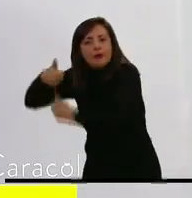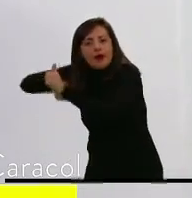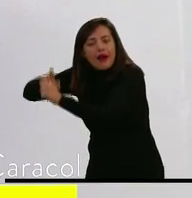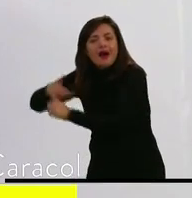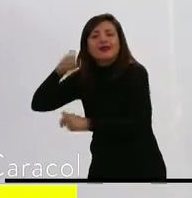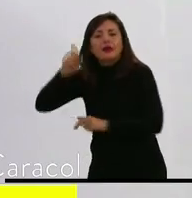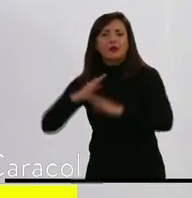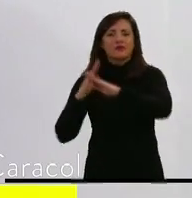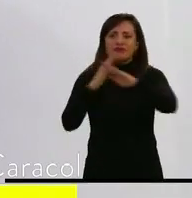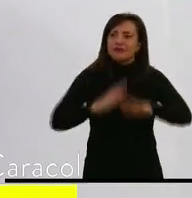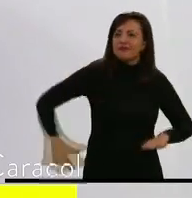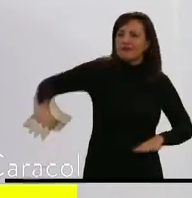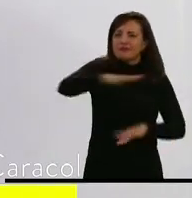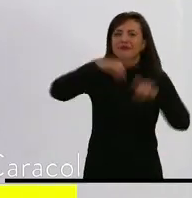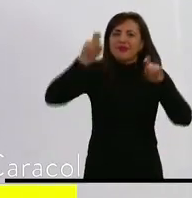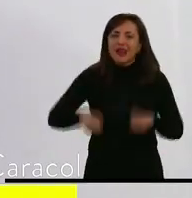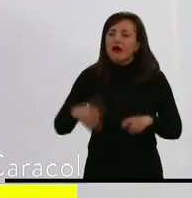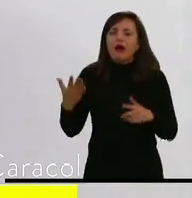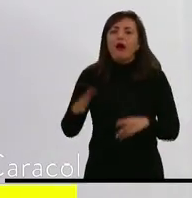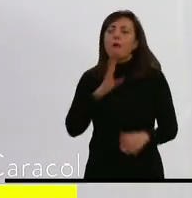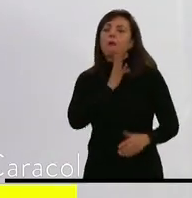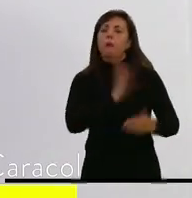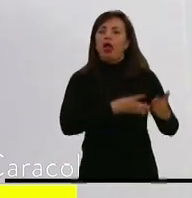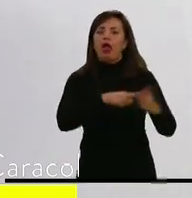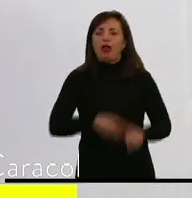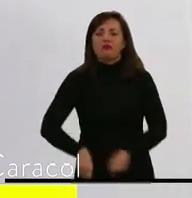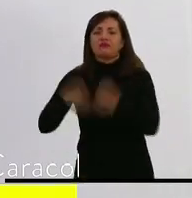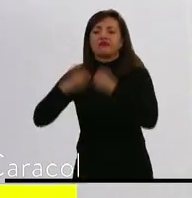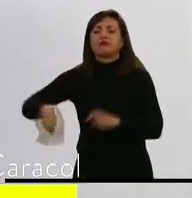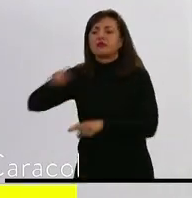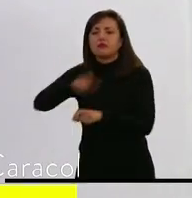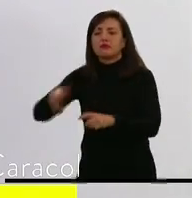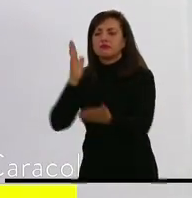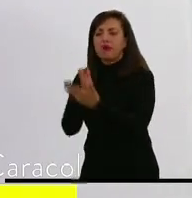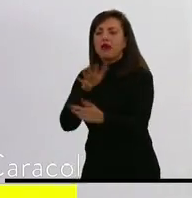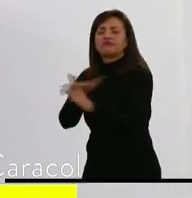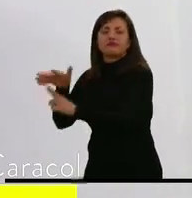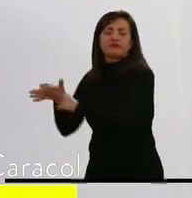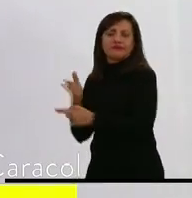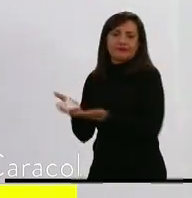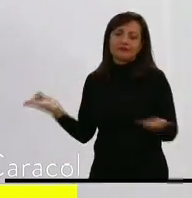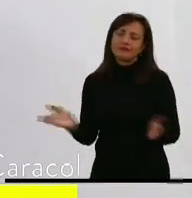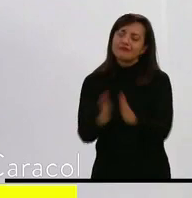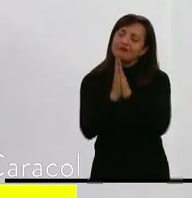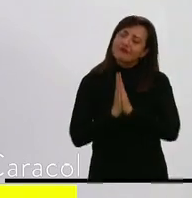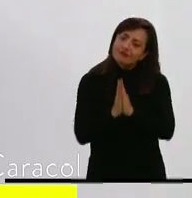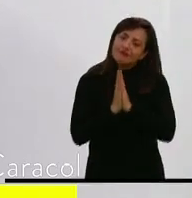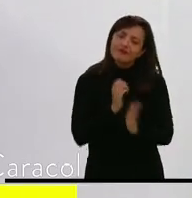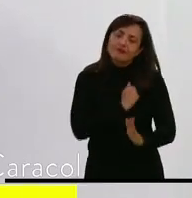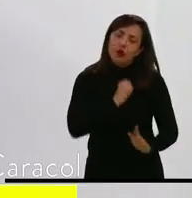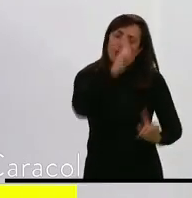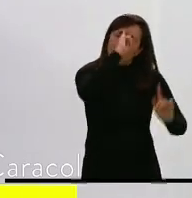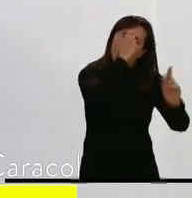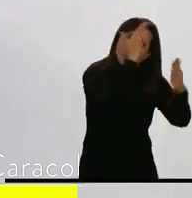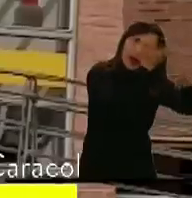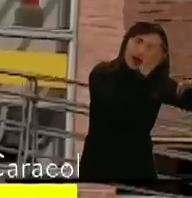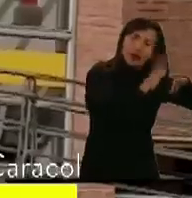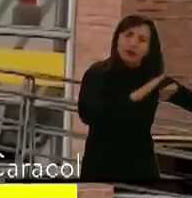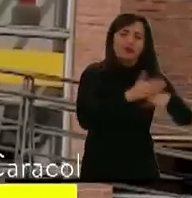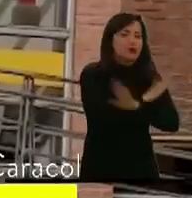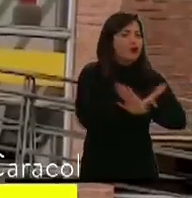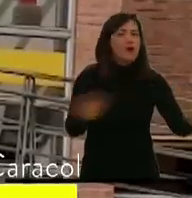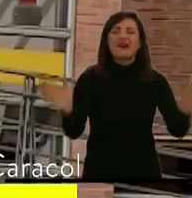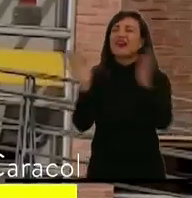la bioseguridad que se está violando con el talento humano en salud. Por favor, gobierno, no